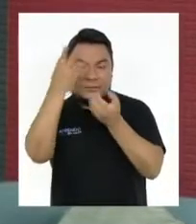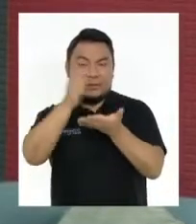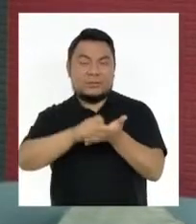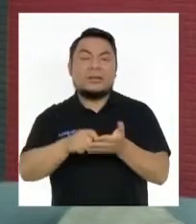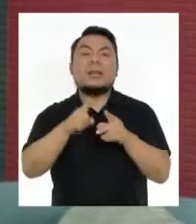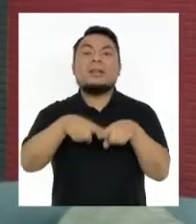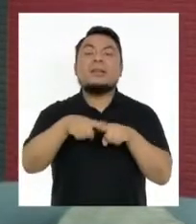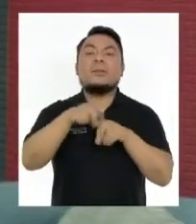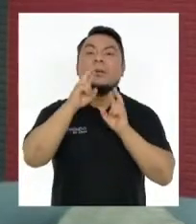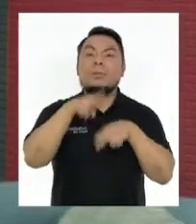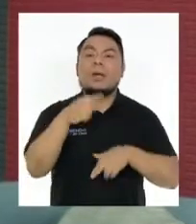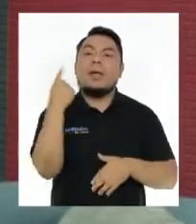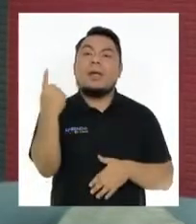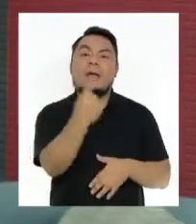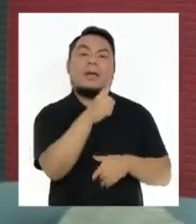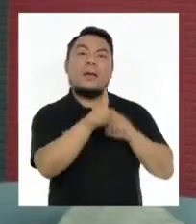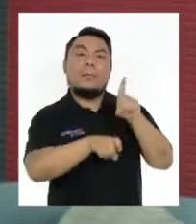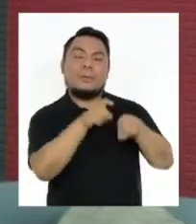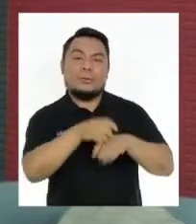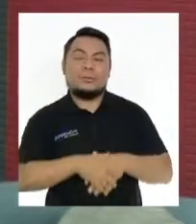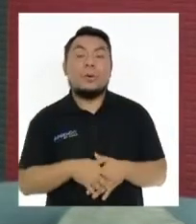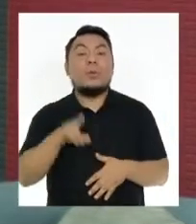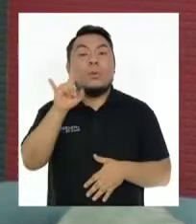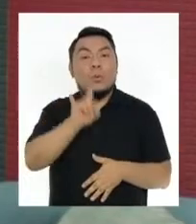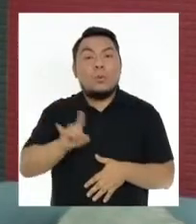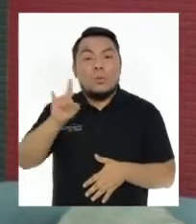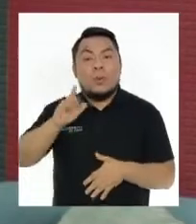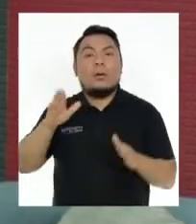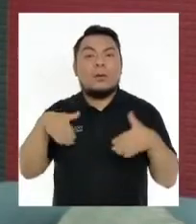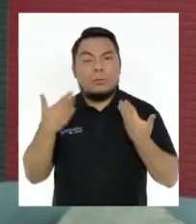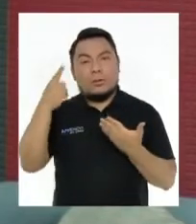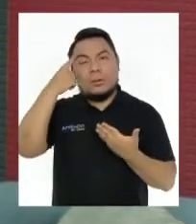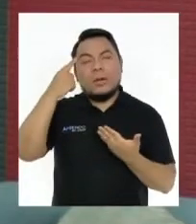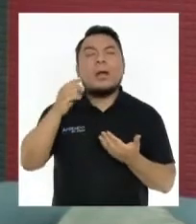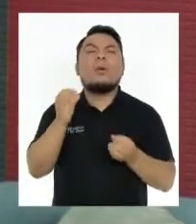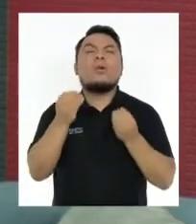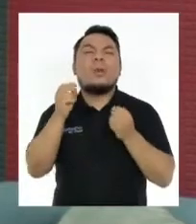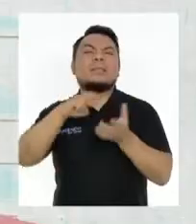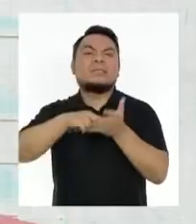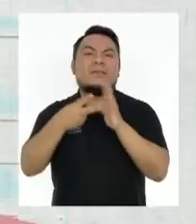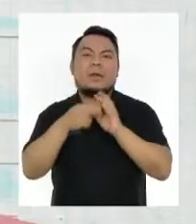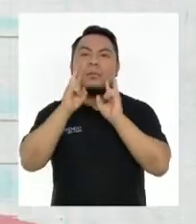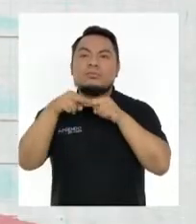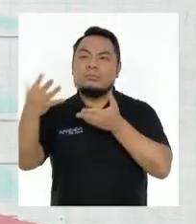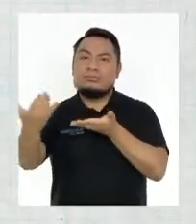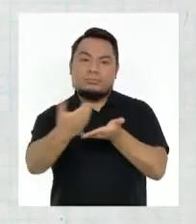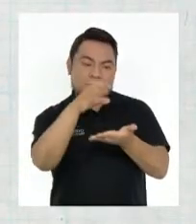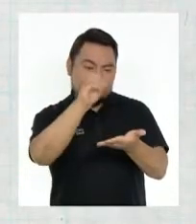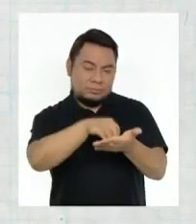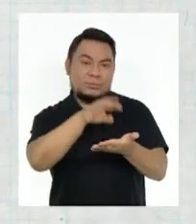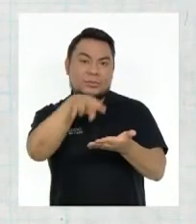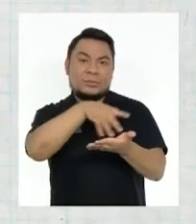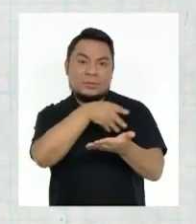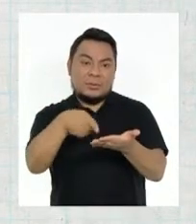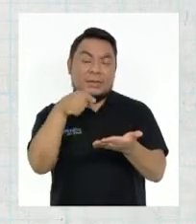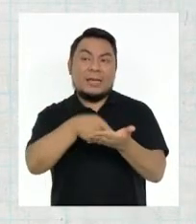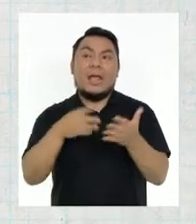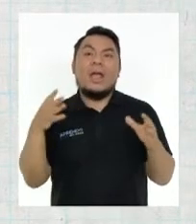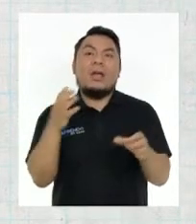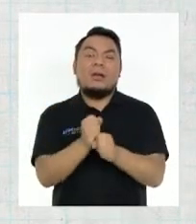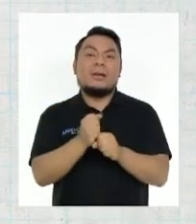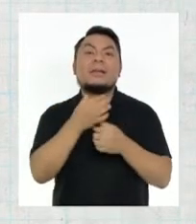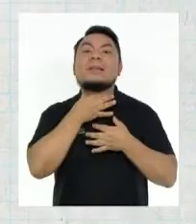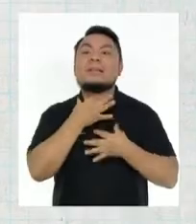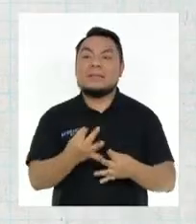según las respuestas de cada pregunta. Los usamos para hacer interpretaciones a partir de los resultados. Y llegamos a conclusiones interesantes